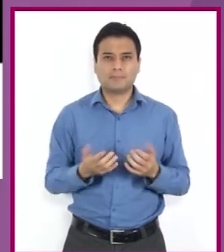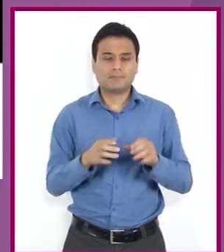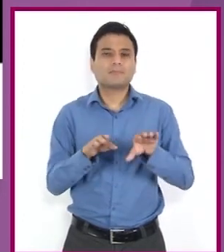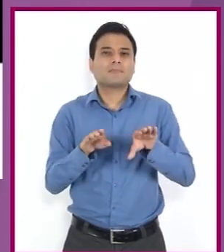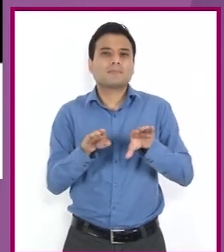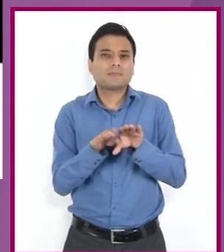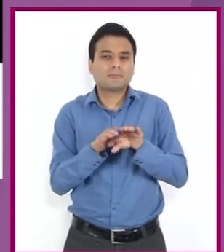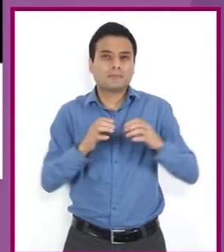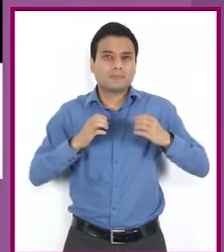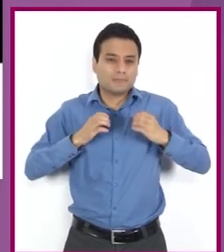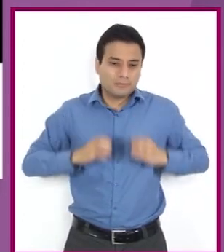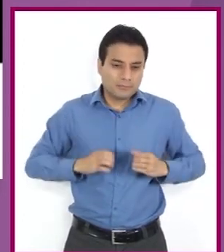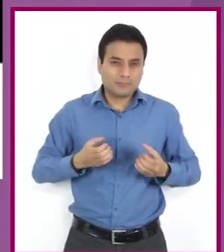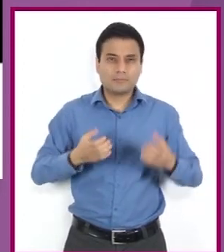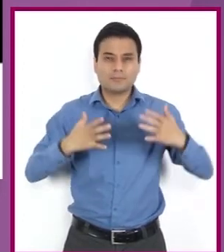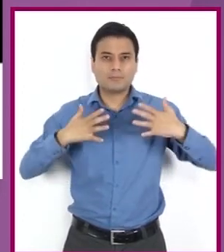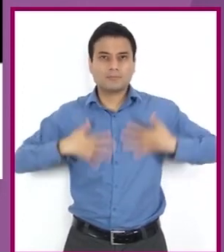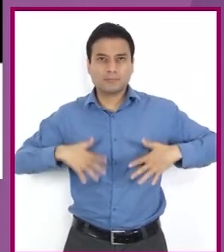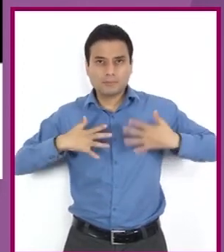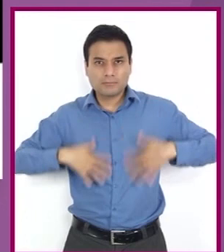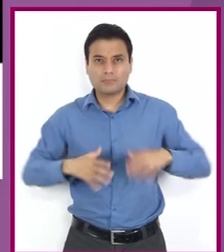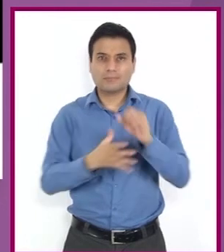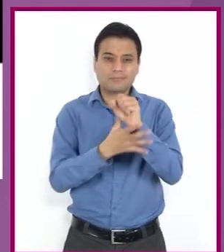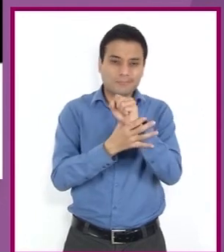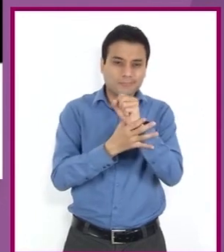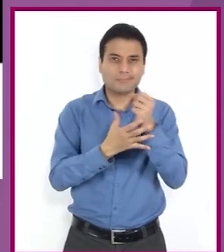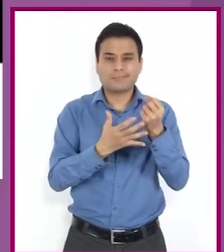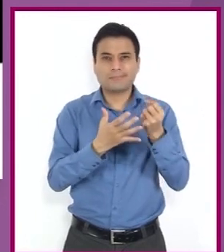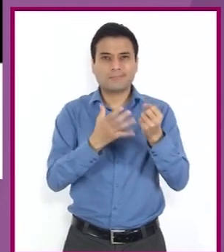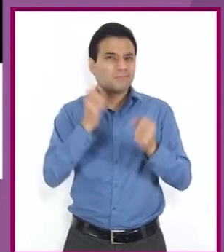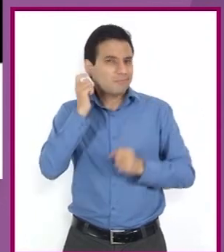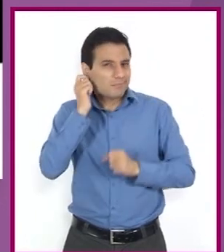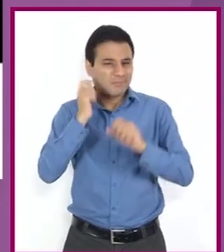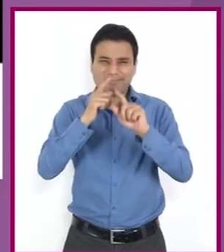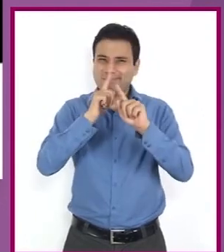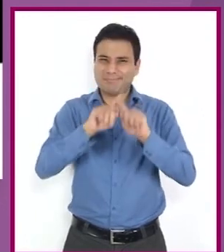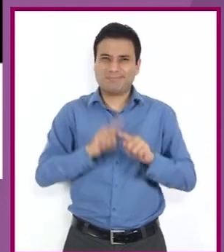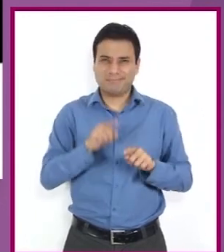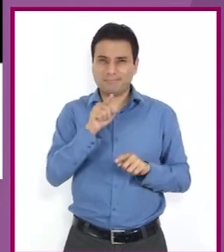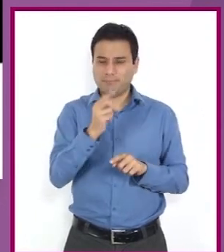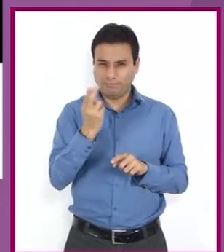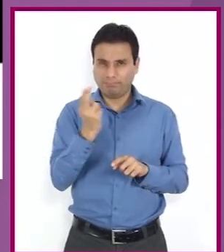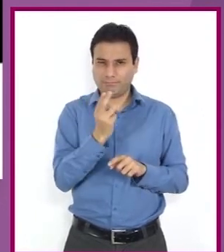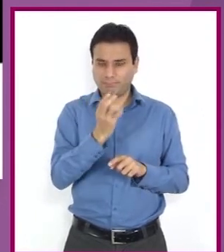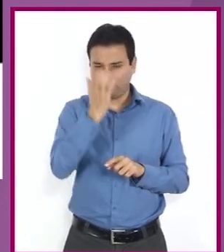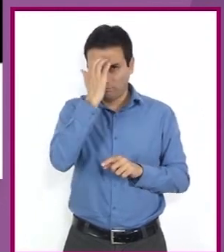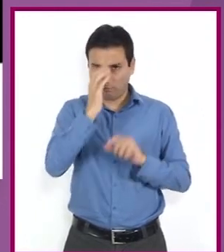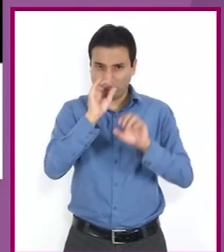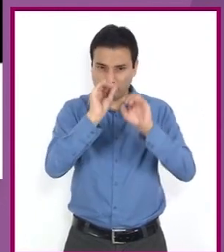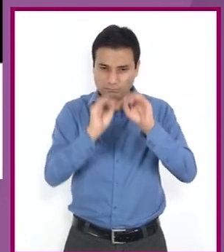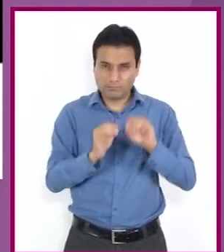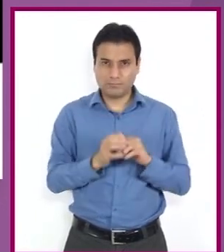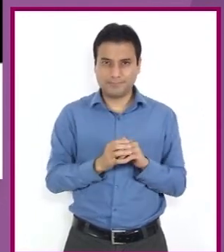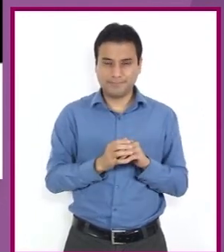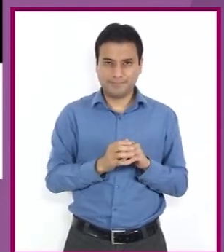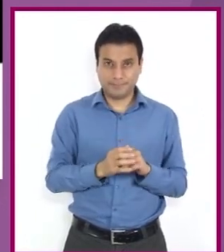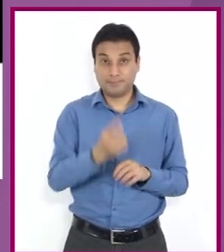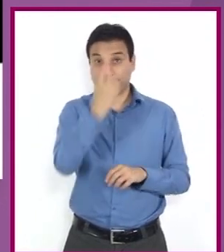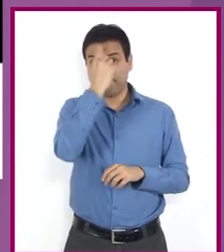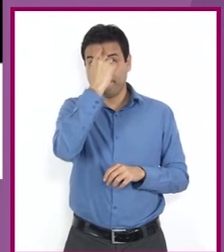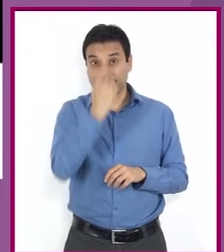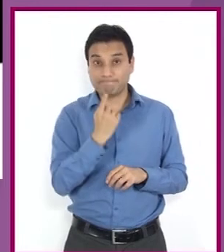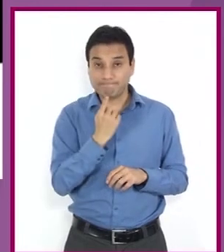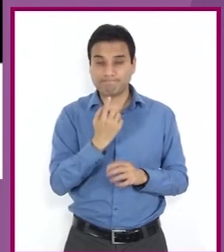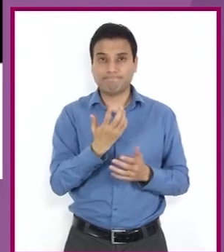proporciones, vestuario, accesorios, dominarlo en todas sus vistas, frente, perfil, 3/4,